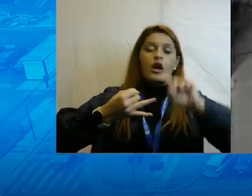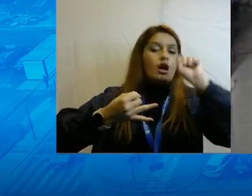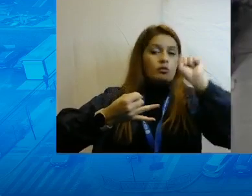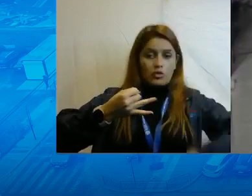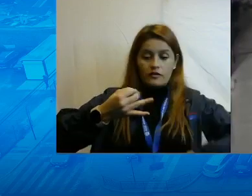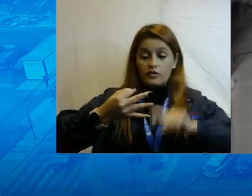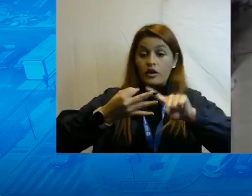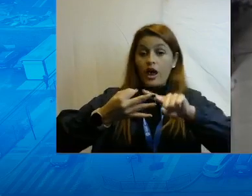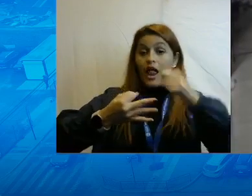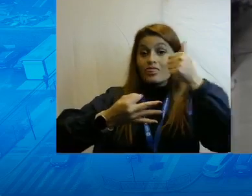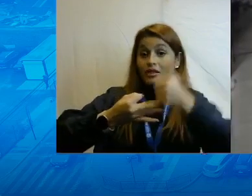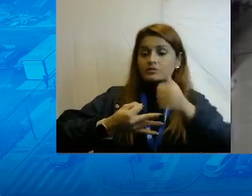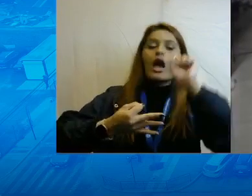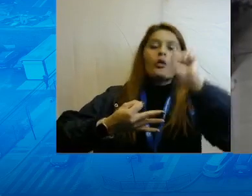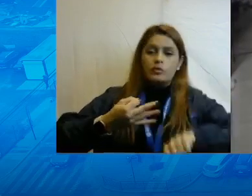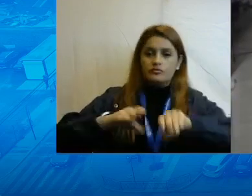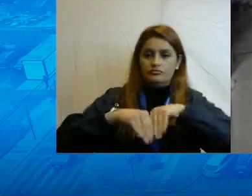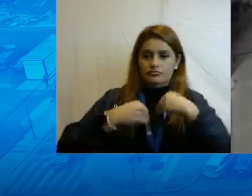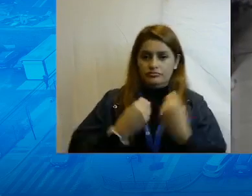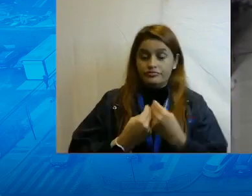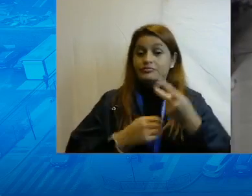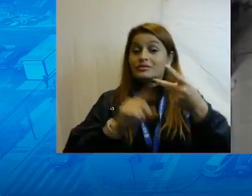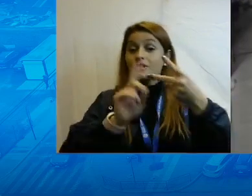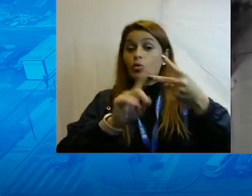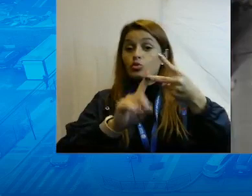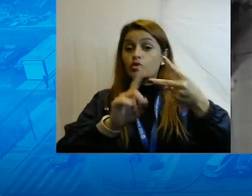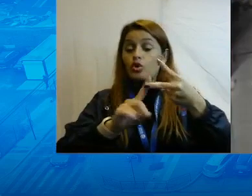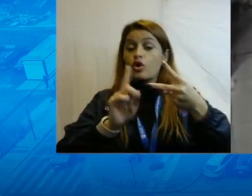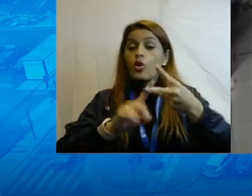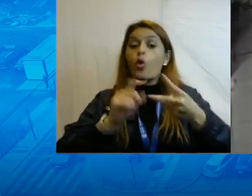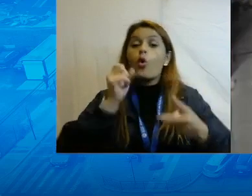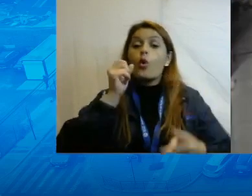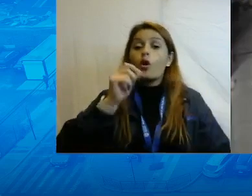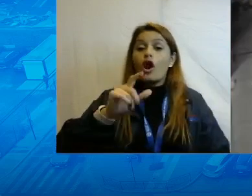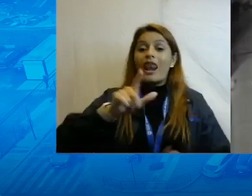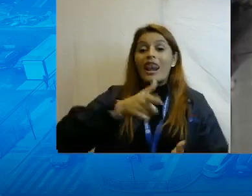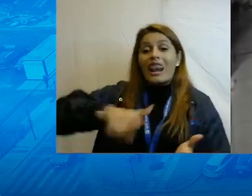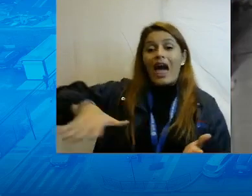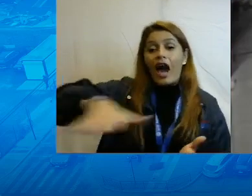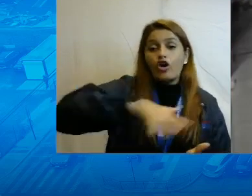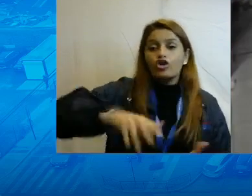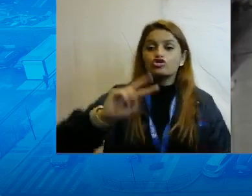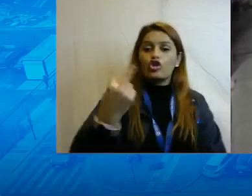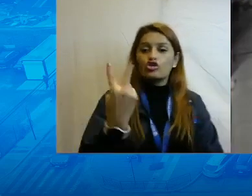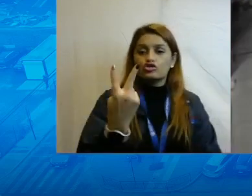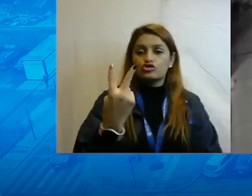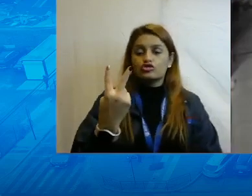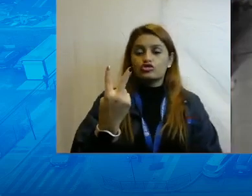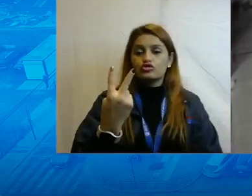Apruebo. Alcaldesa. Apruebo. El segundo corresponde a la población Lago 2 por un monto de